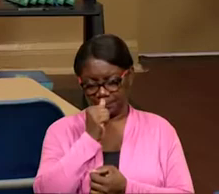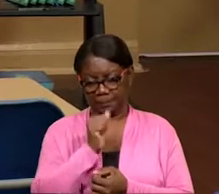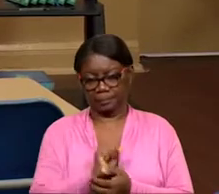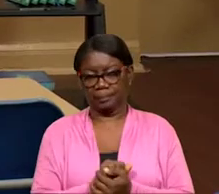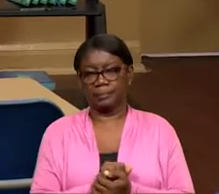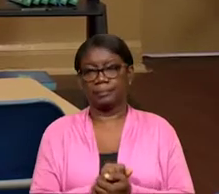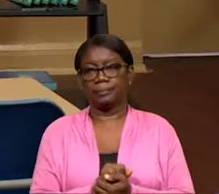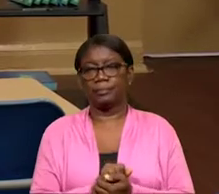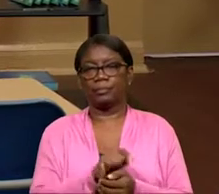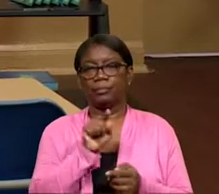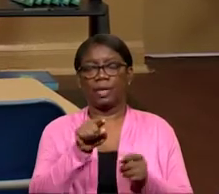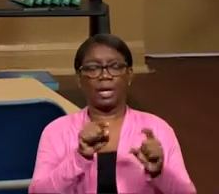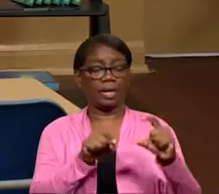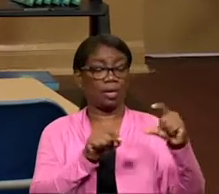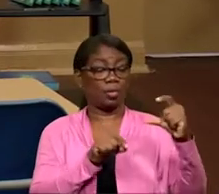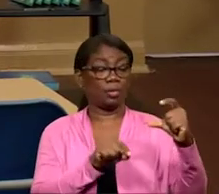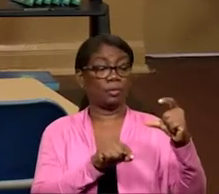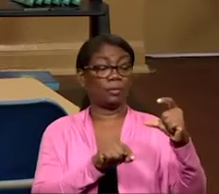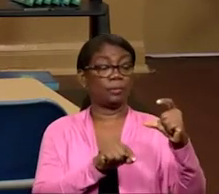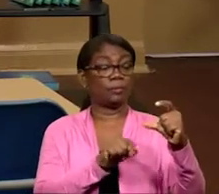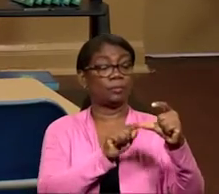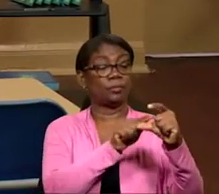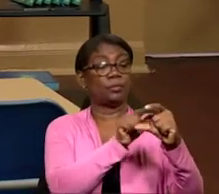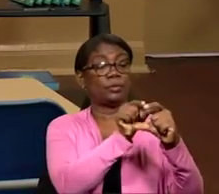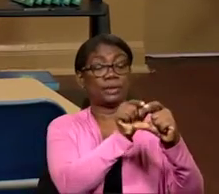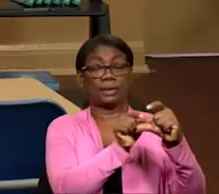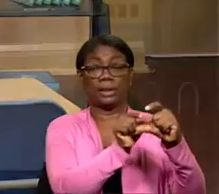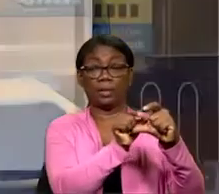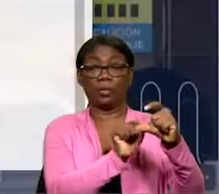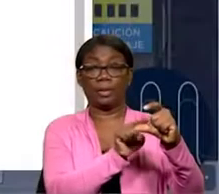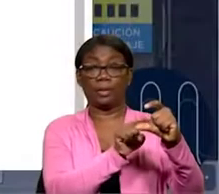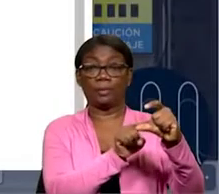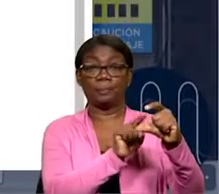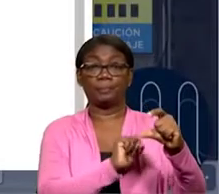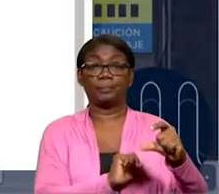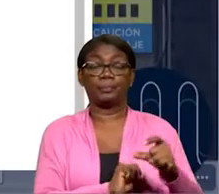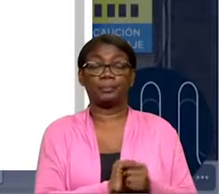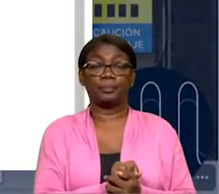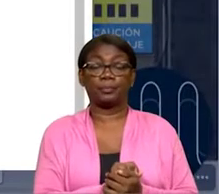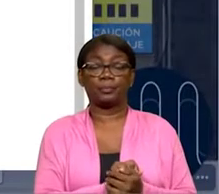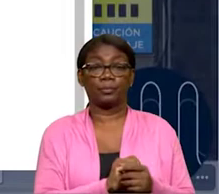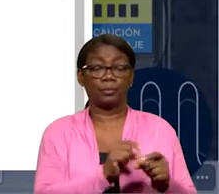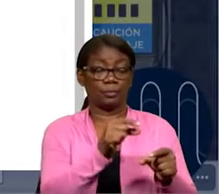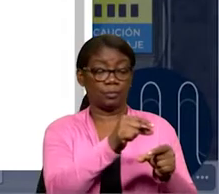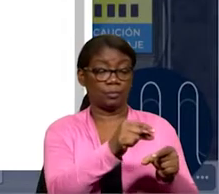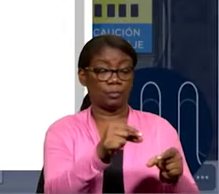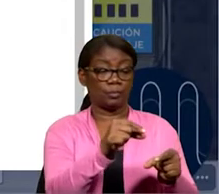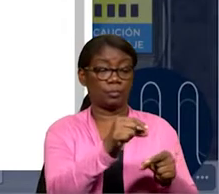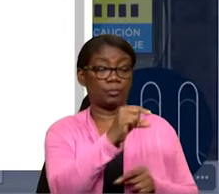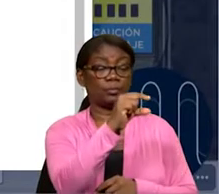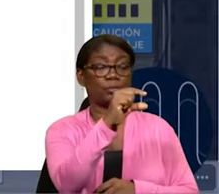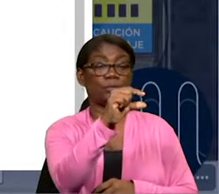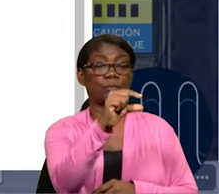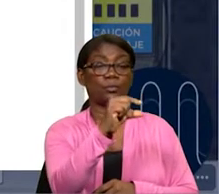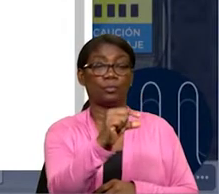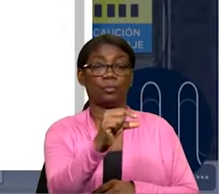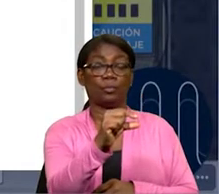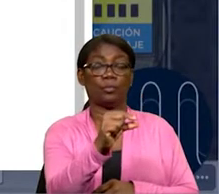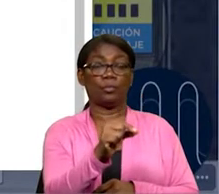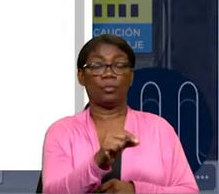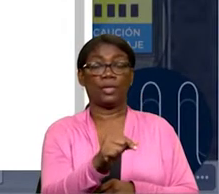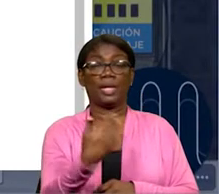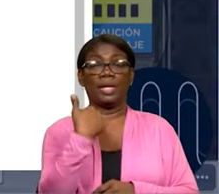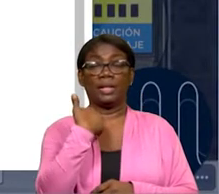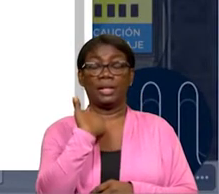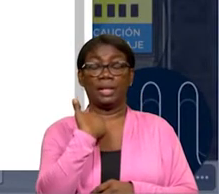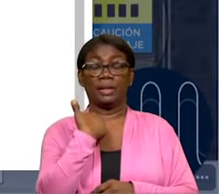potencia existe un circuito, ¿ok? Un chip con transistores e interruptores que